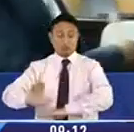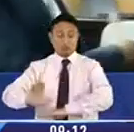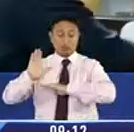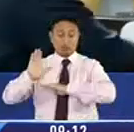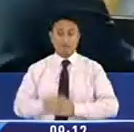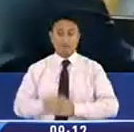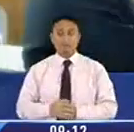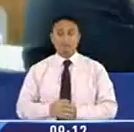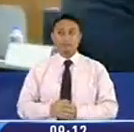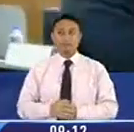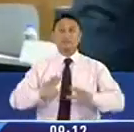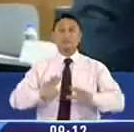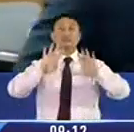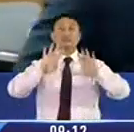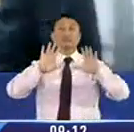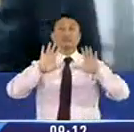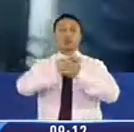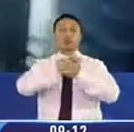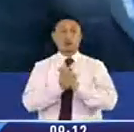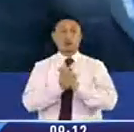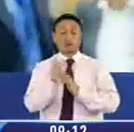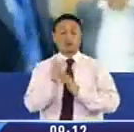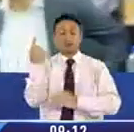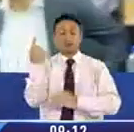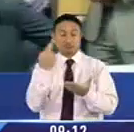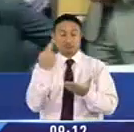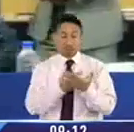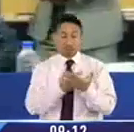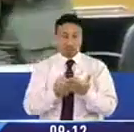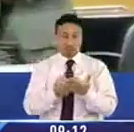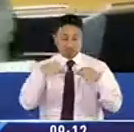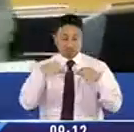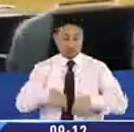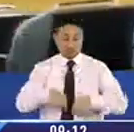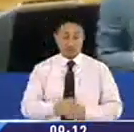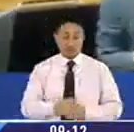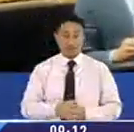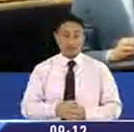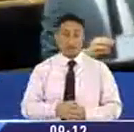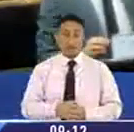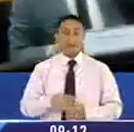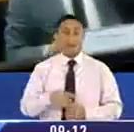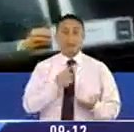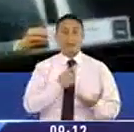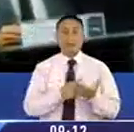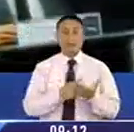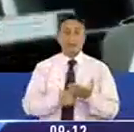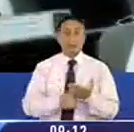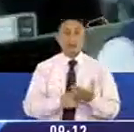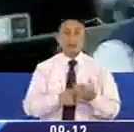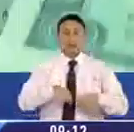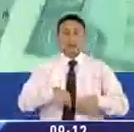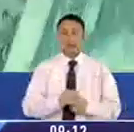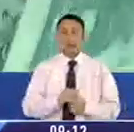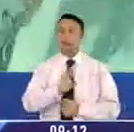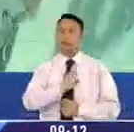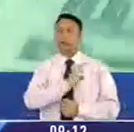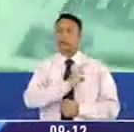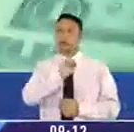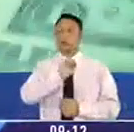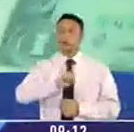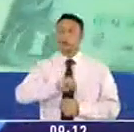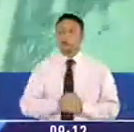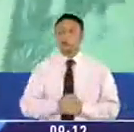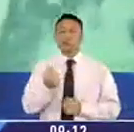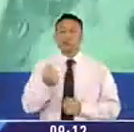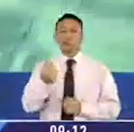pasado 9 de noviembre se cumplió la primera de tres reuniones entre las partes para analizar los insumos técnicos que permitan definir el valor